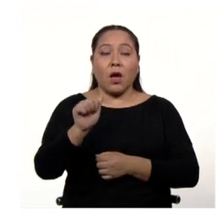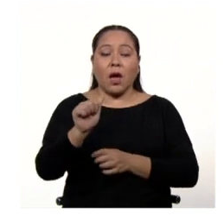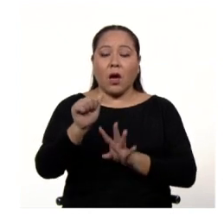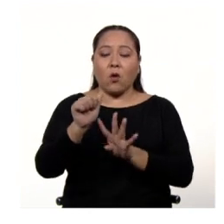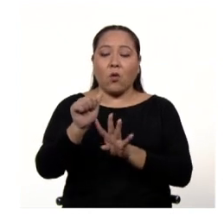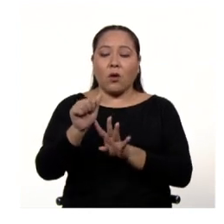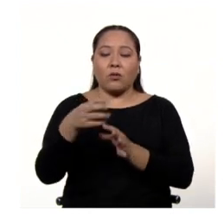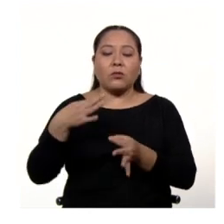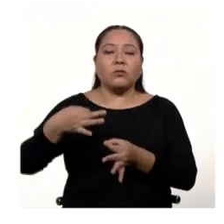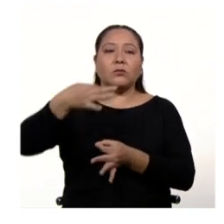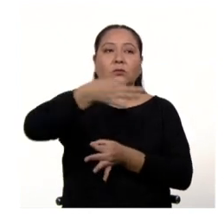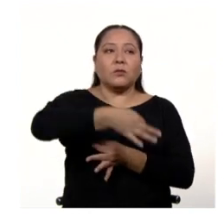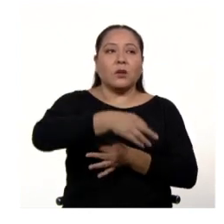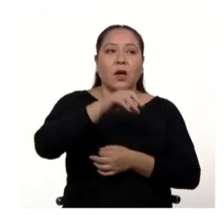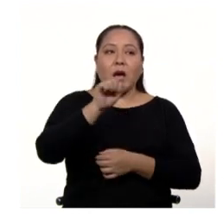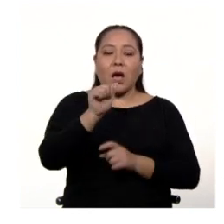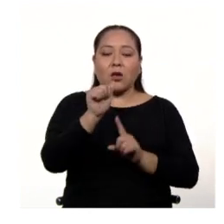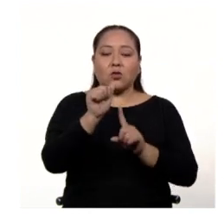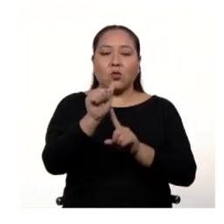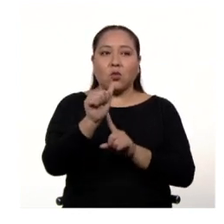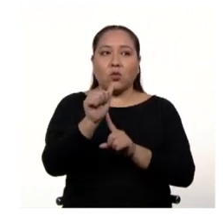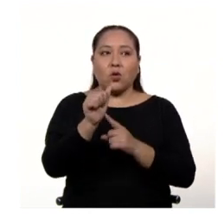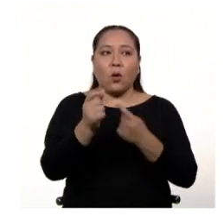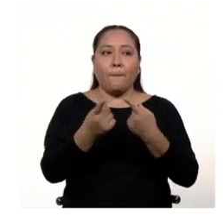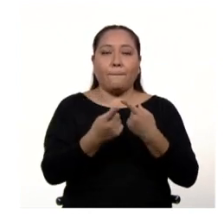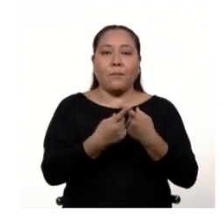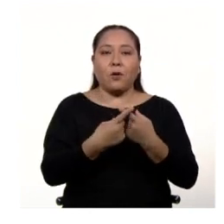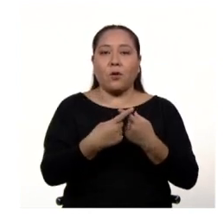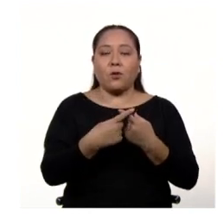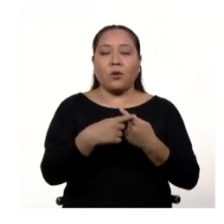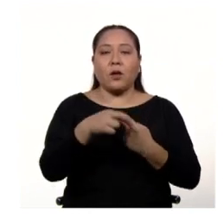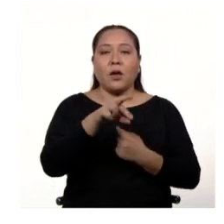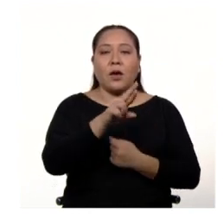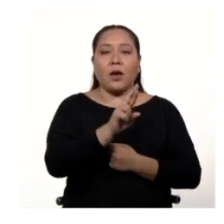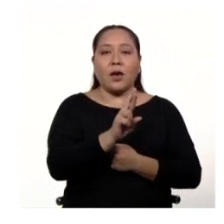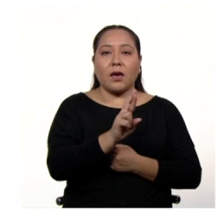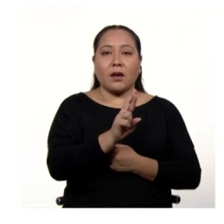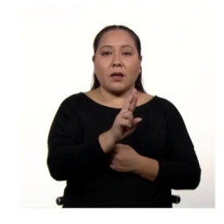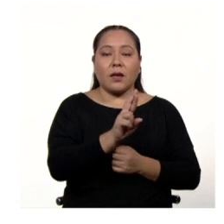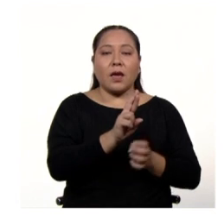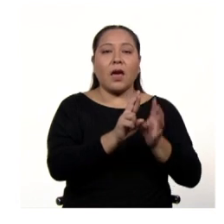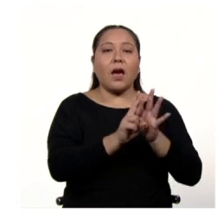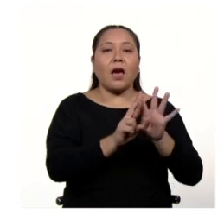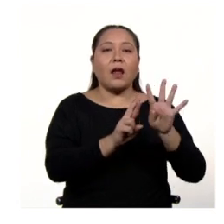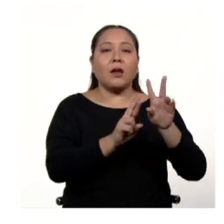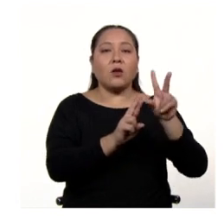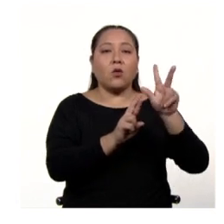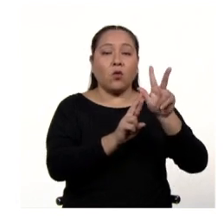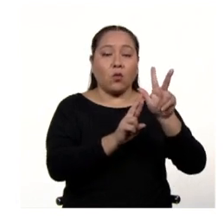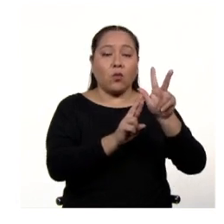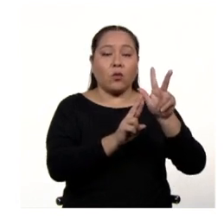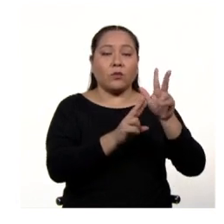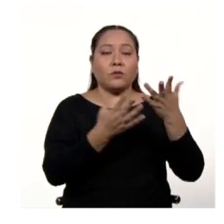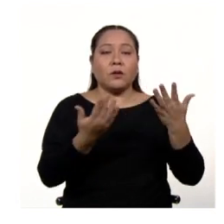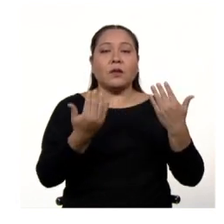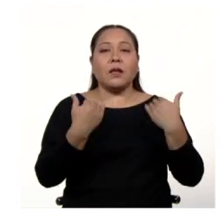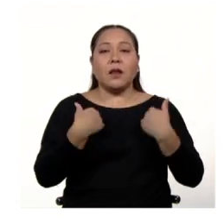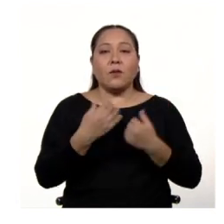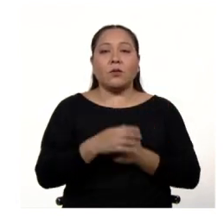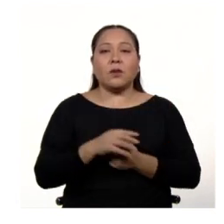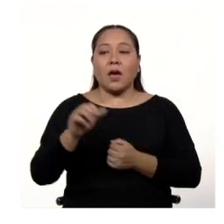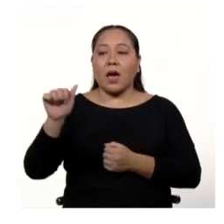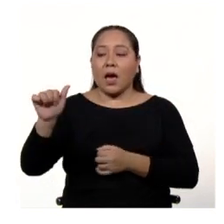4 el valor de A sub 1 que multiplica a la razón R elevada al cubo, tendríamos que A